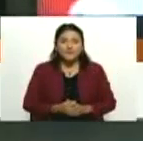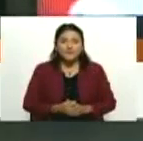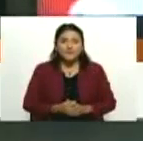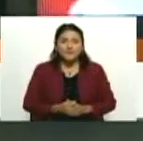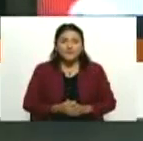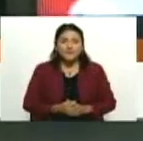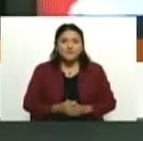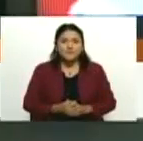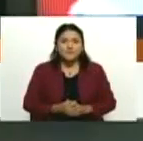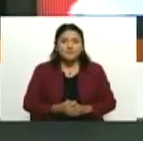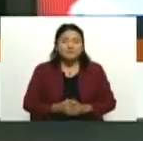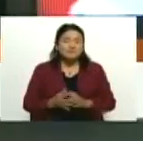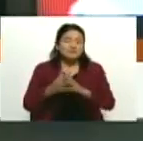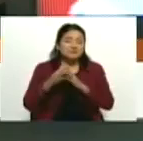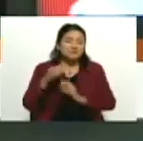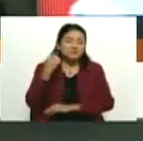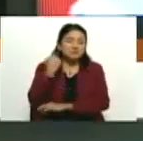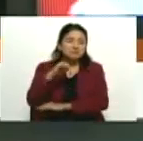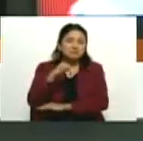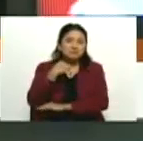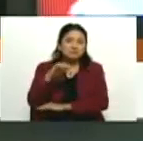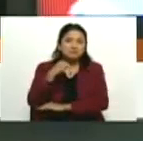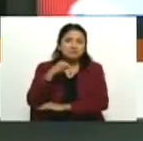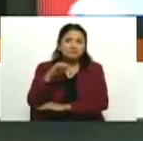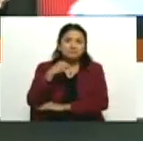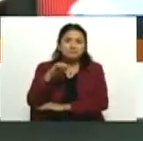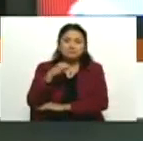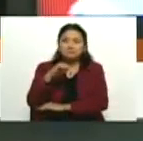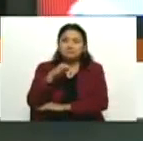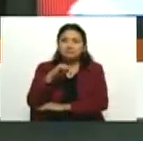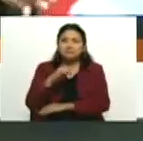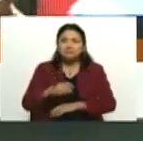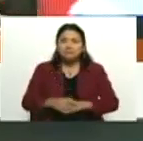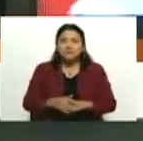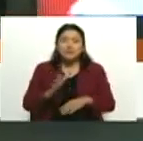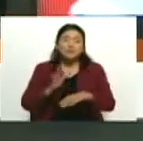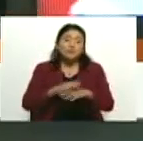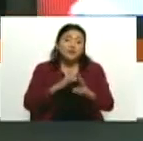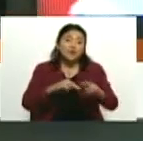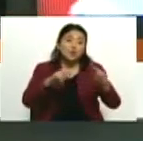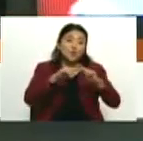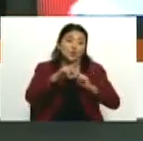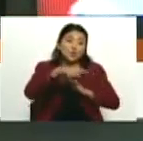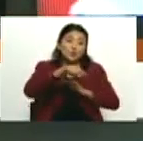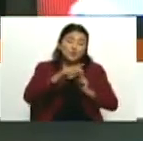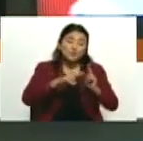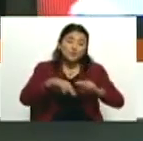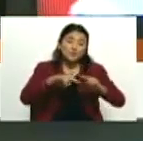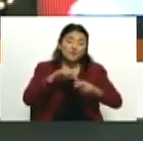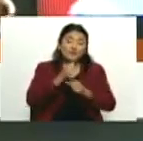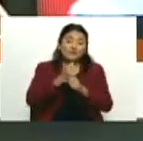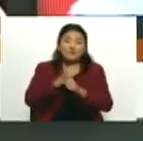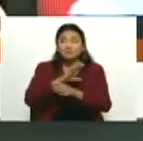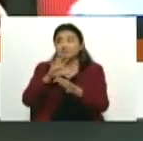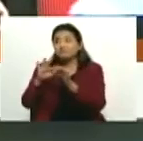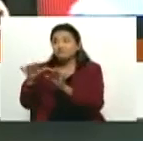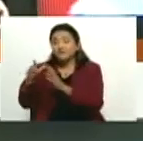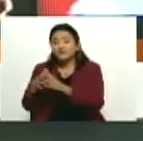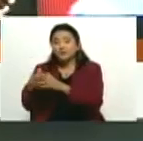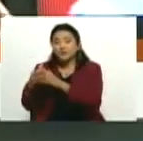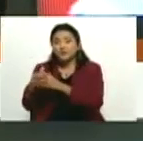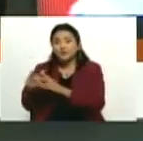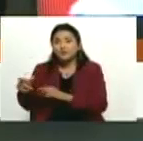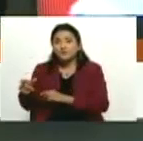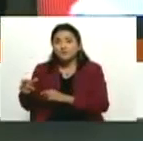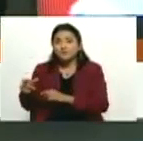El imperialismo hace caso omiso, porque bueno, Naciones Unidas al final de toda esta historia trabaja para el imperialismo